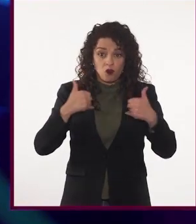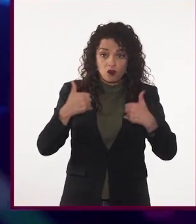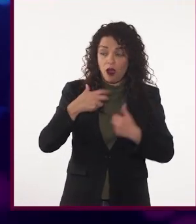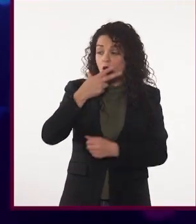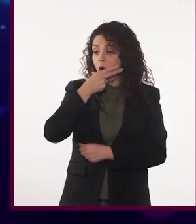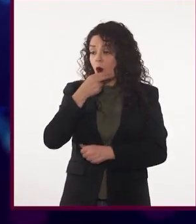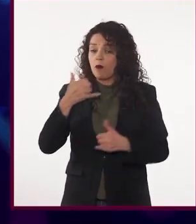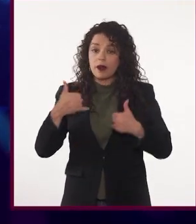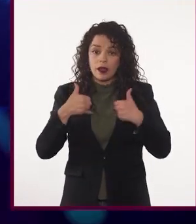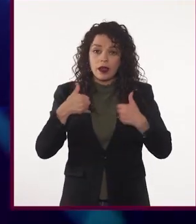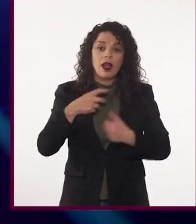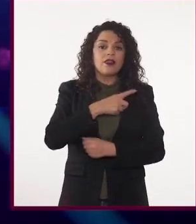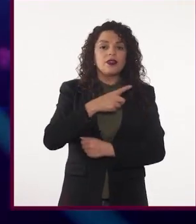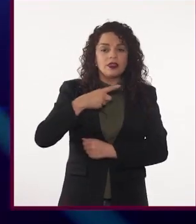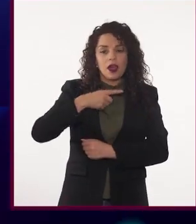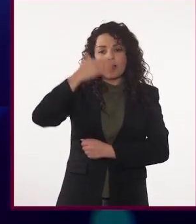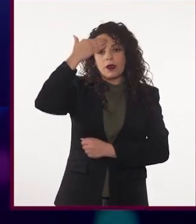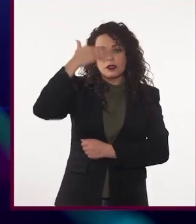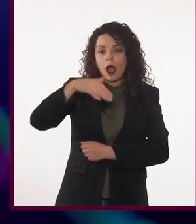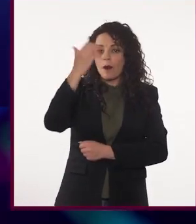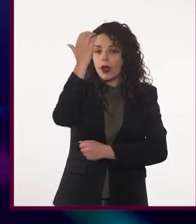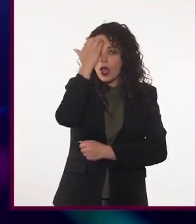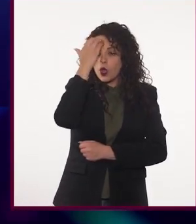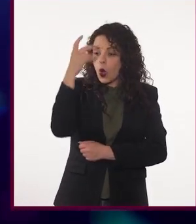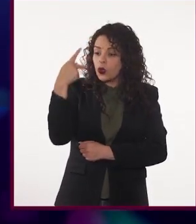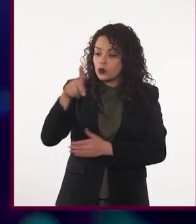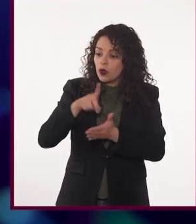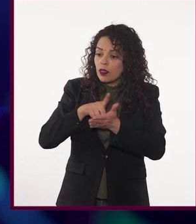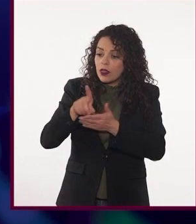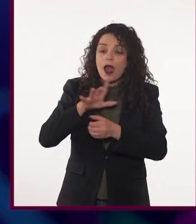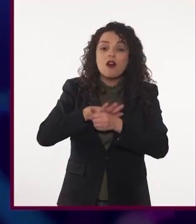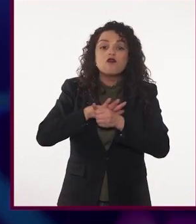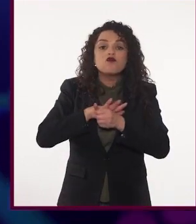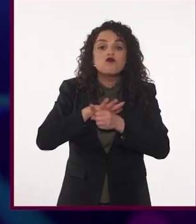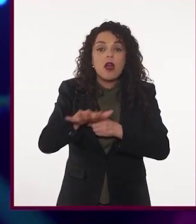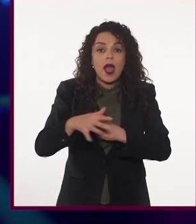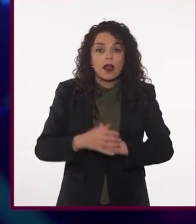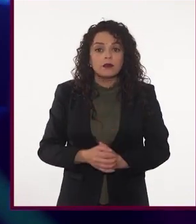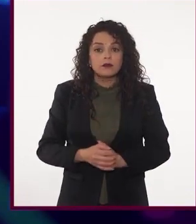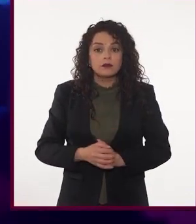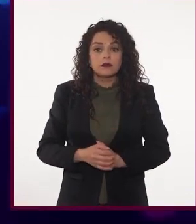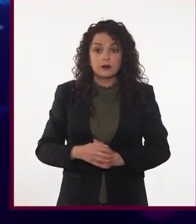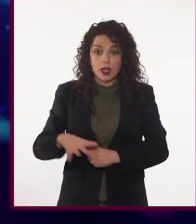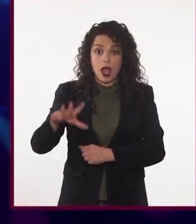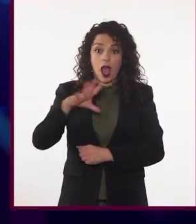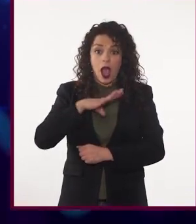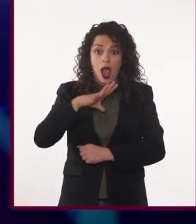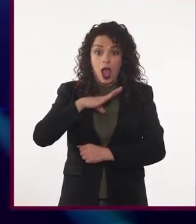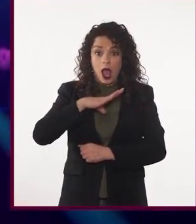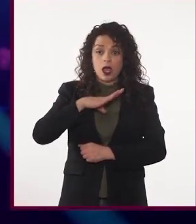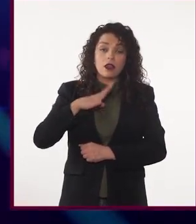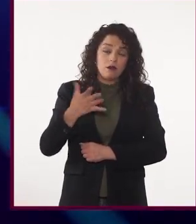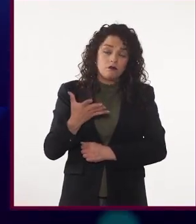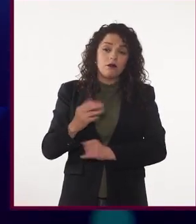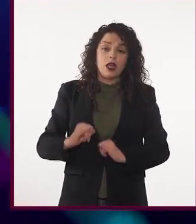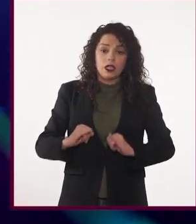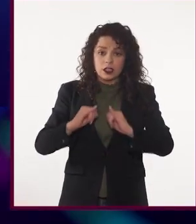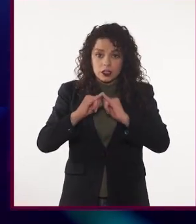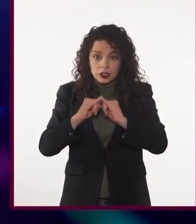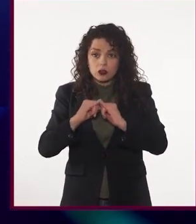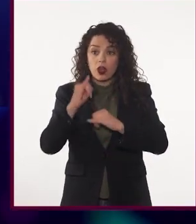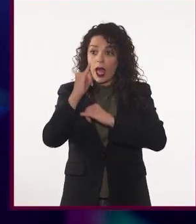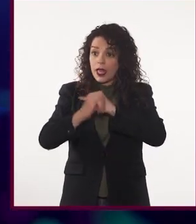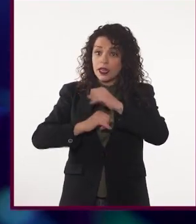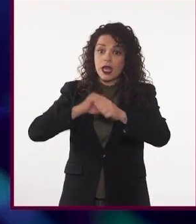sepan cuáles son sus derechos, que hay convenciones internacionales y que el Ministerio